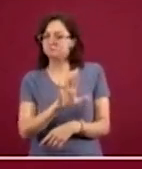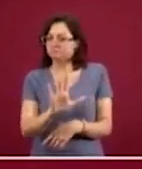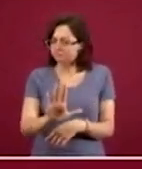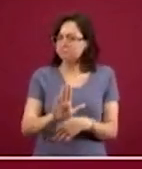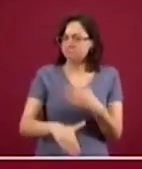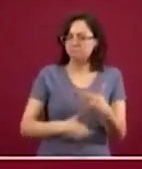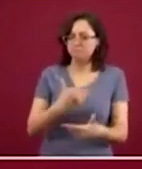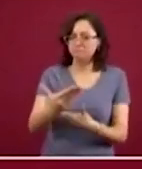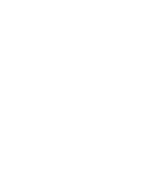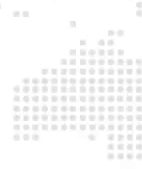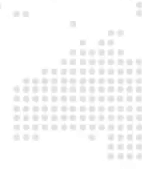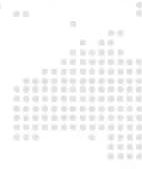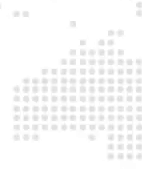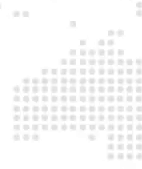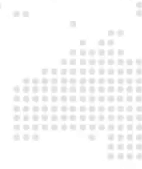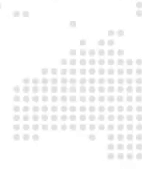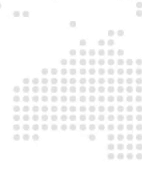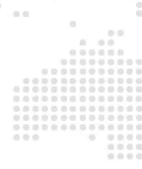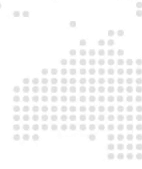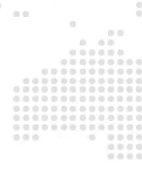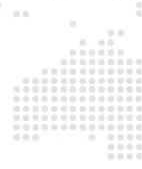disposición pronto